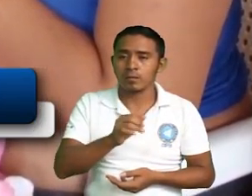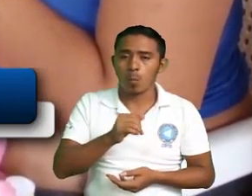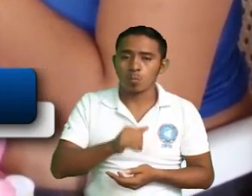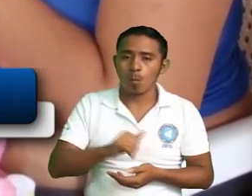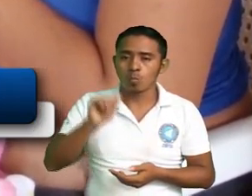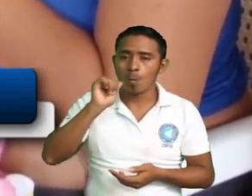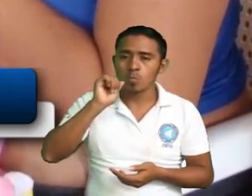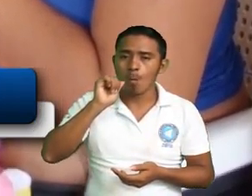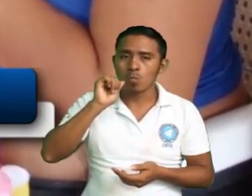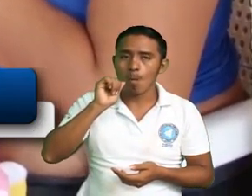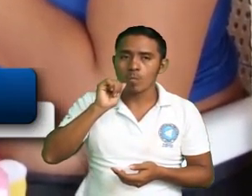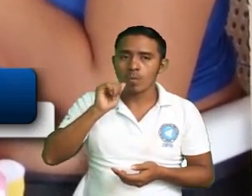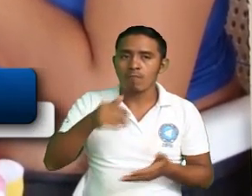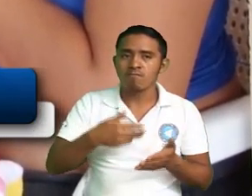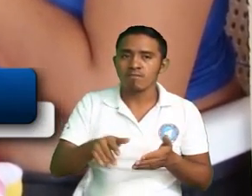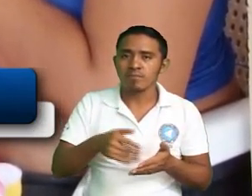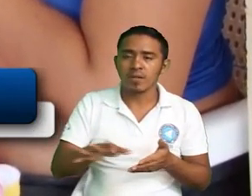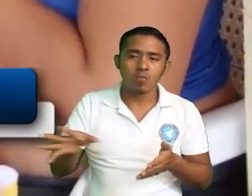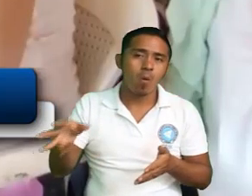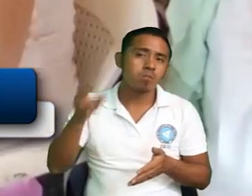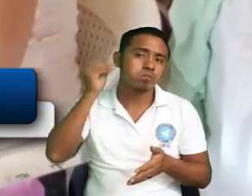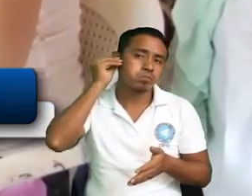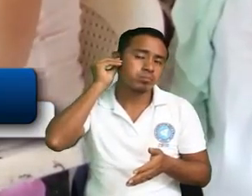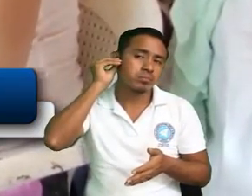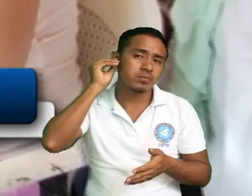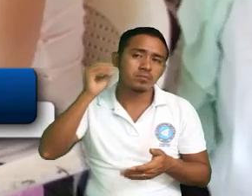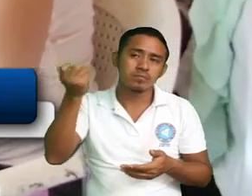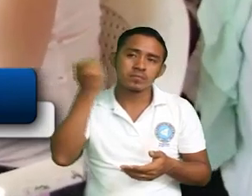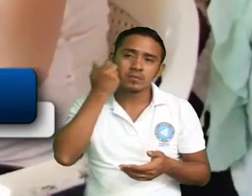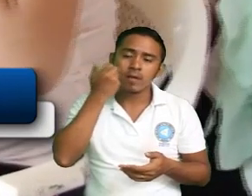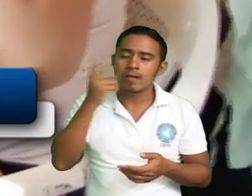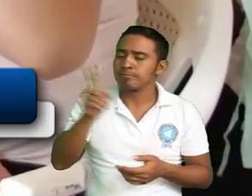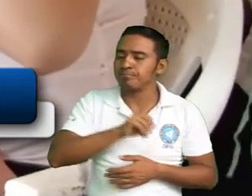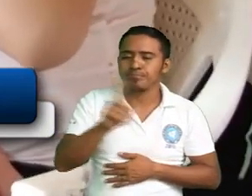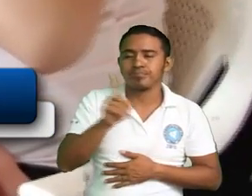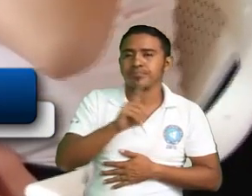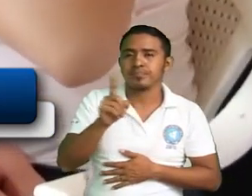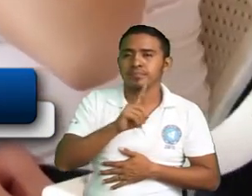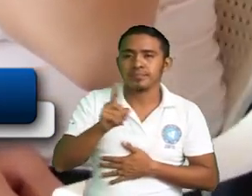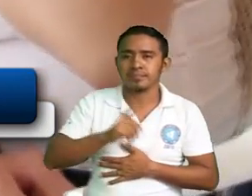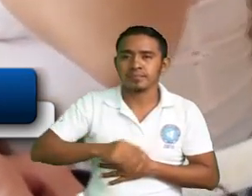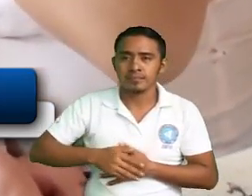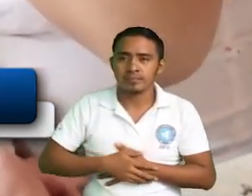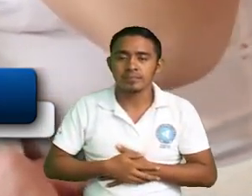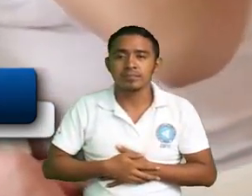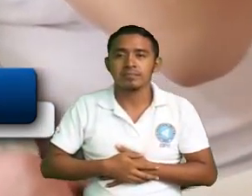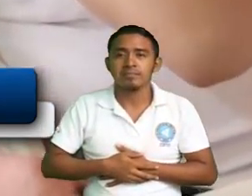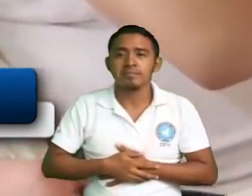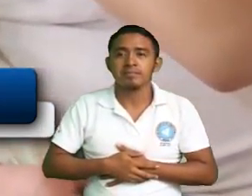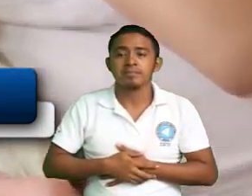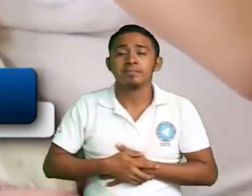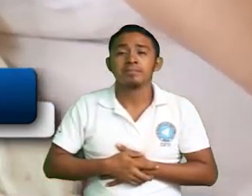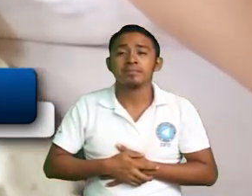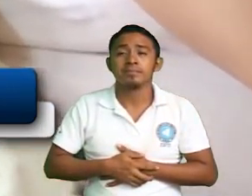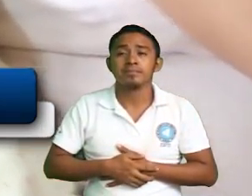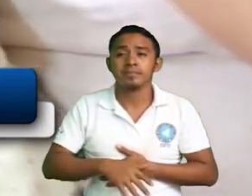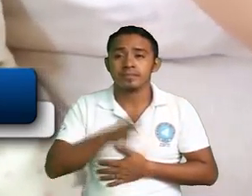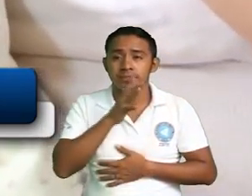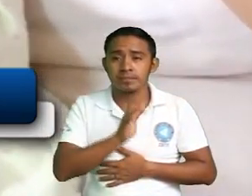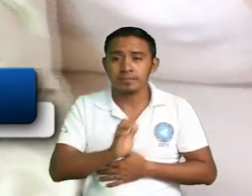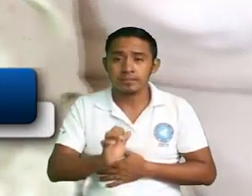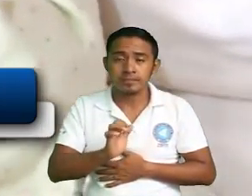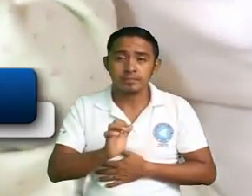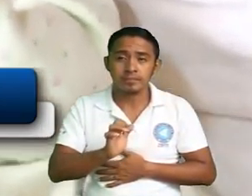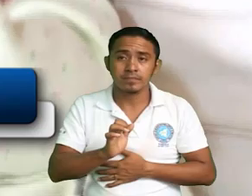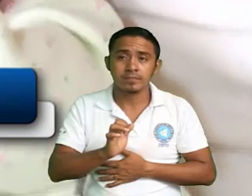biberón, también está expuesto a la infección en el oído. No. Al contrario, eso hace que el